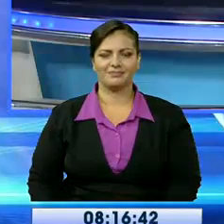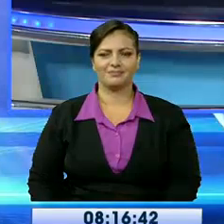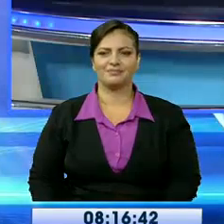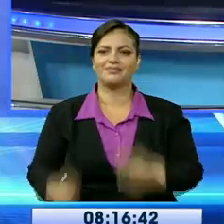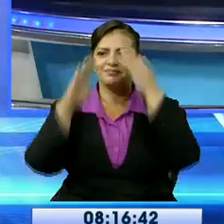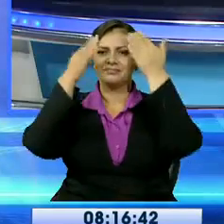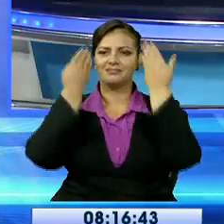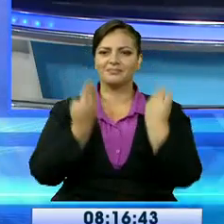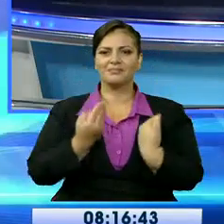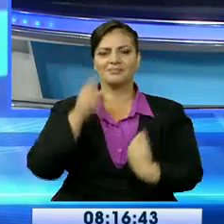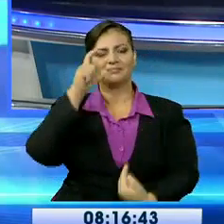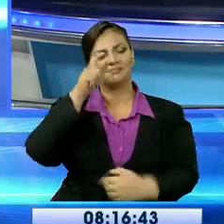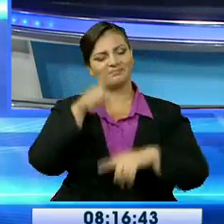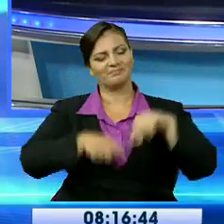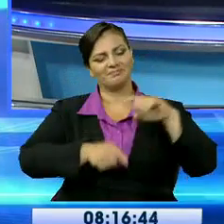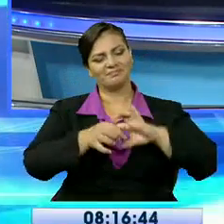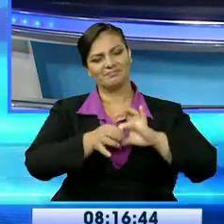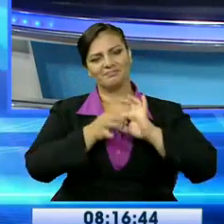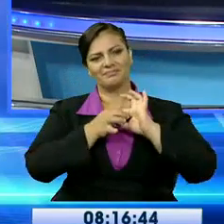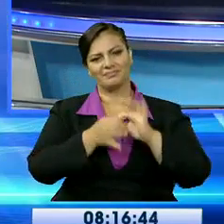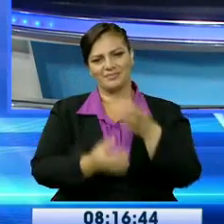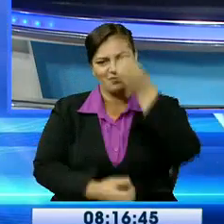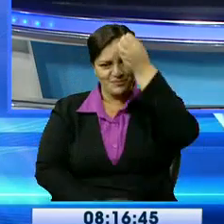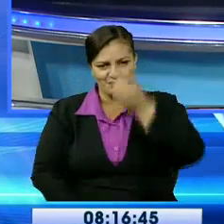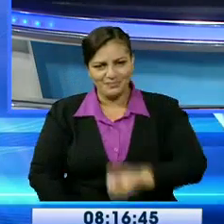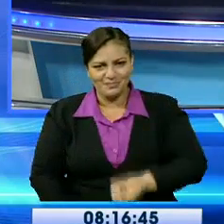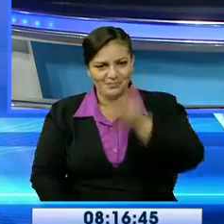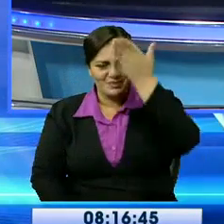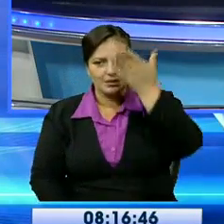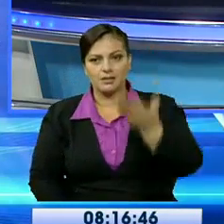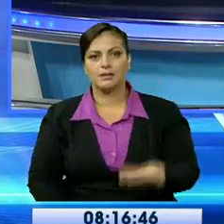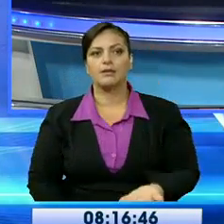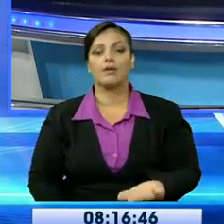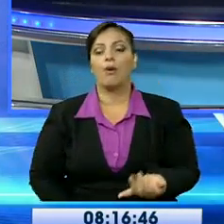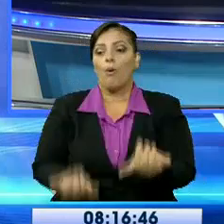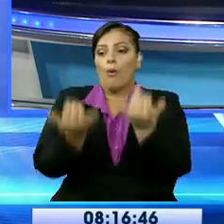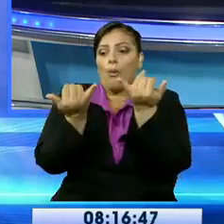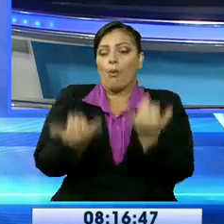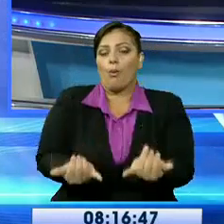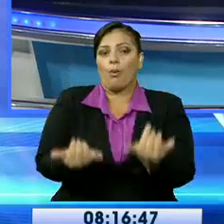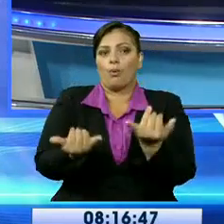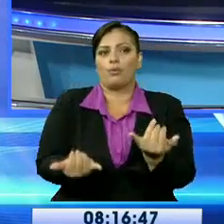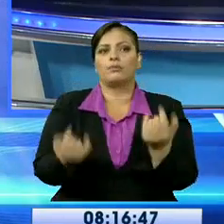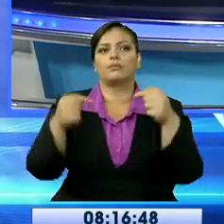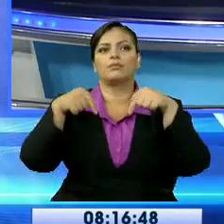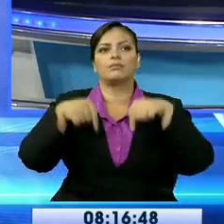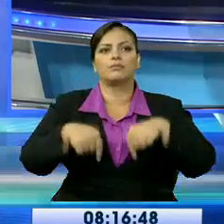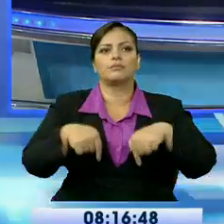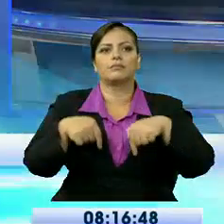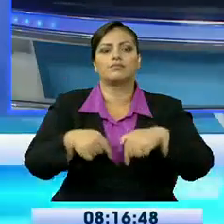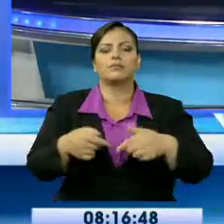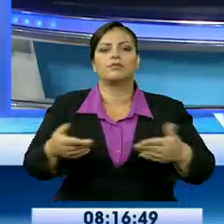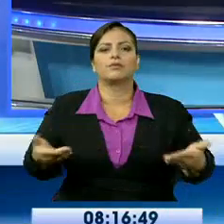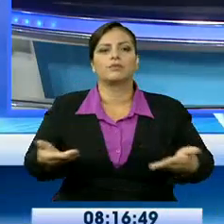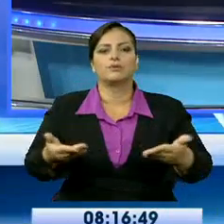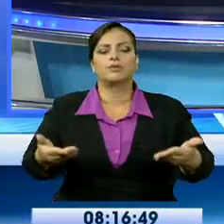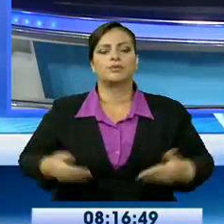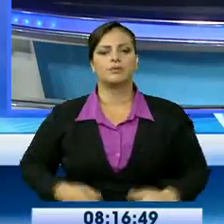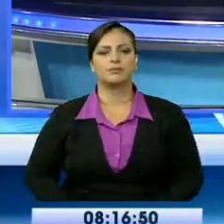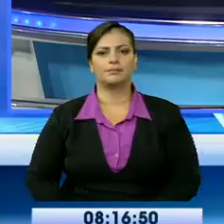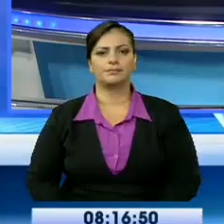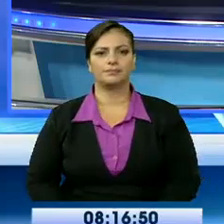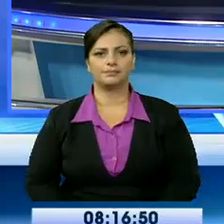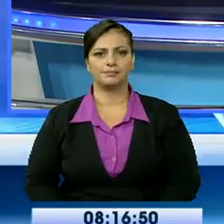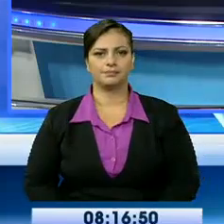Elena y Hugo, compañeros, amigos televidentes, muy buenos días. Bueno, nosotros hoy estamos desde la plazoleta Estrella de Octubre.